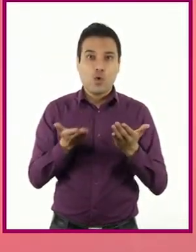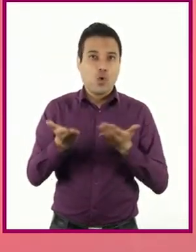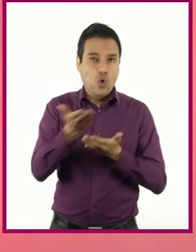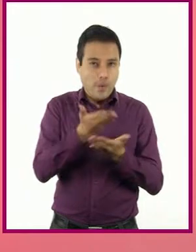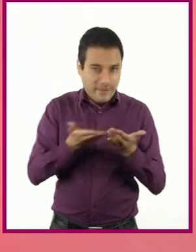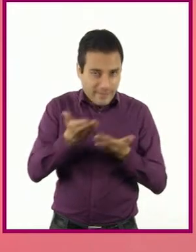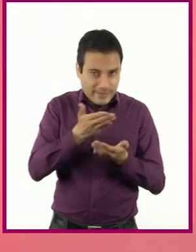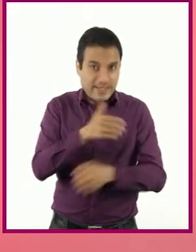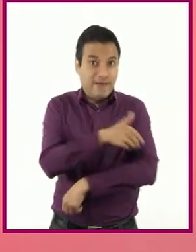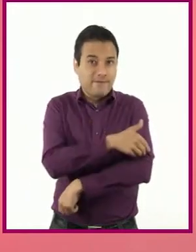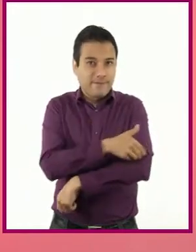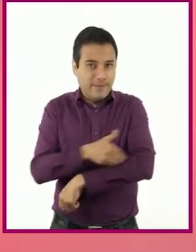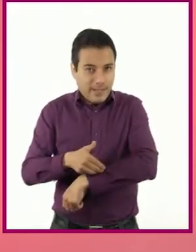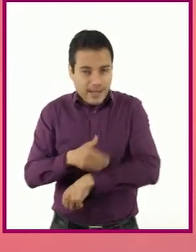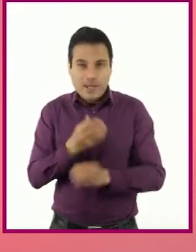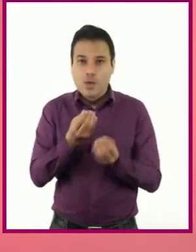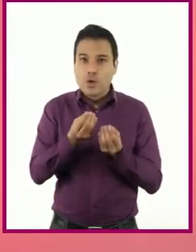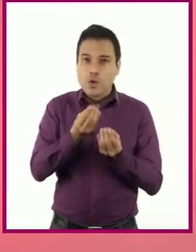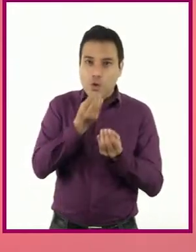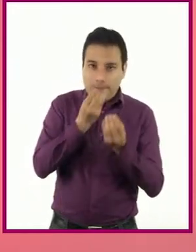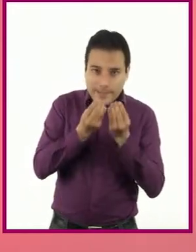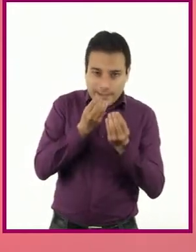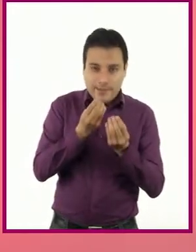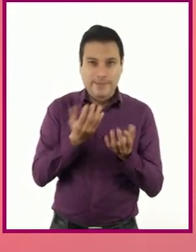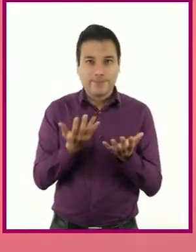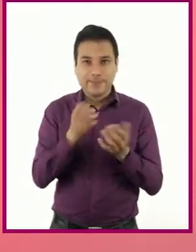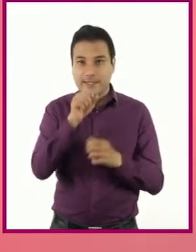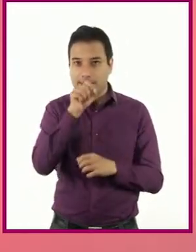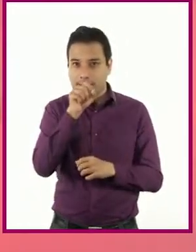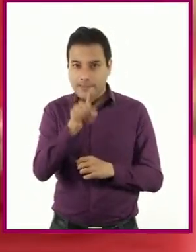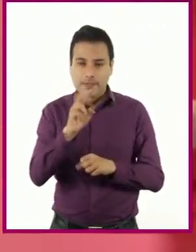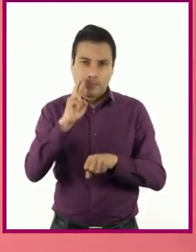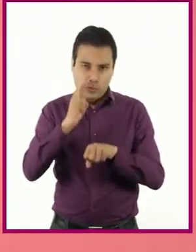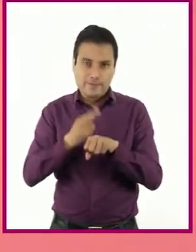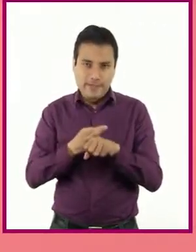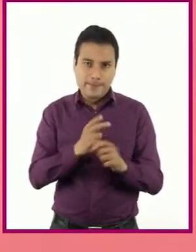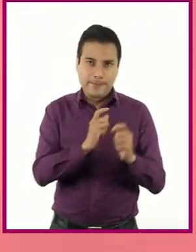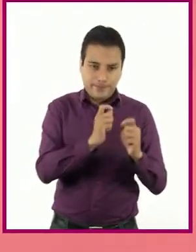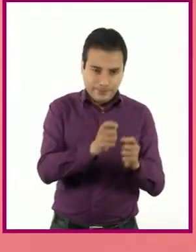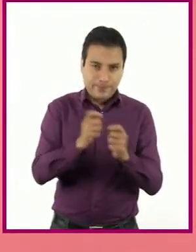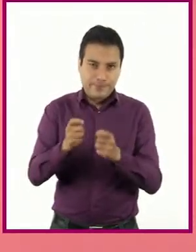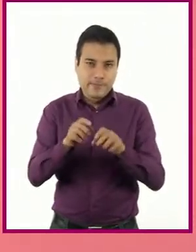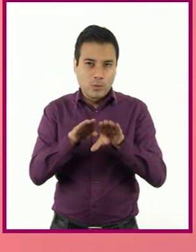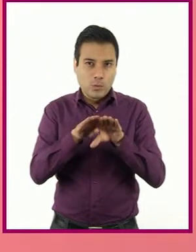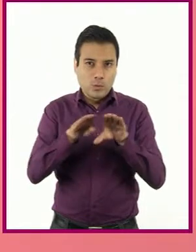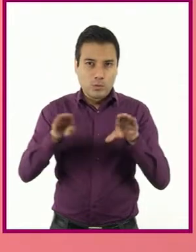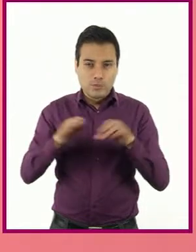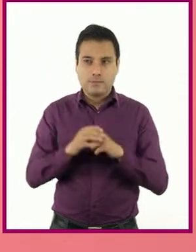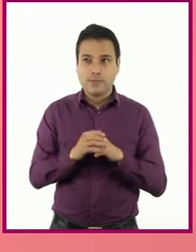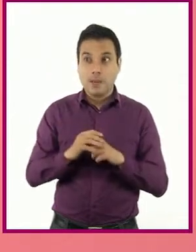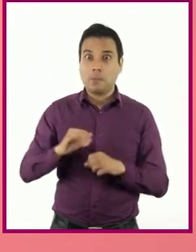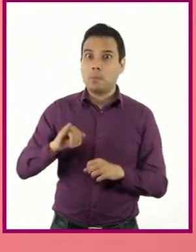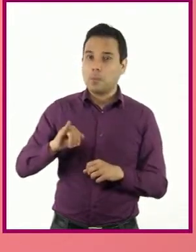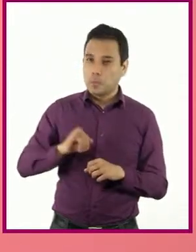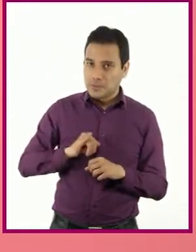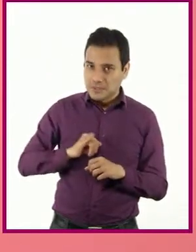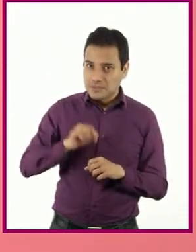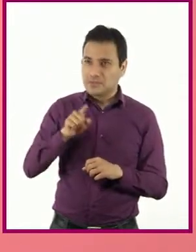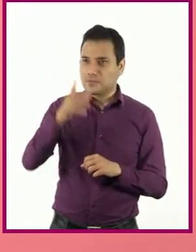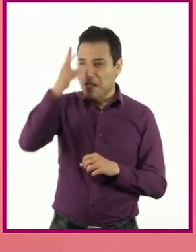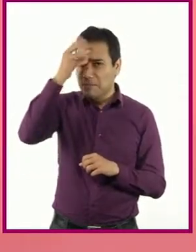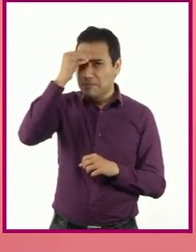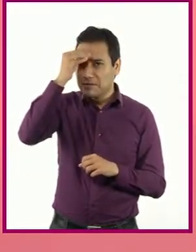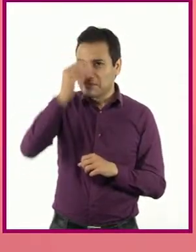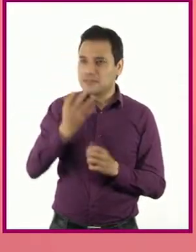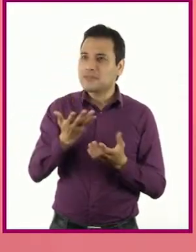en las comidas y la equidad en la distribución de tareas. Oye, qué interesante, pero cuéntame, ¿qué aprendiste de esa